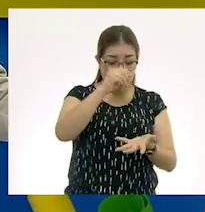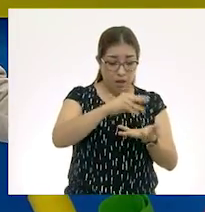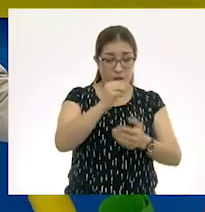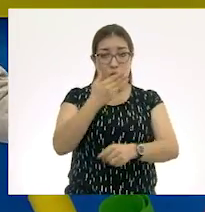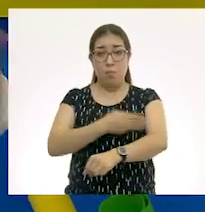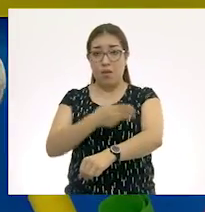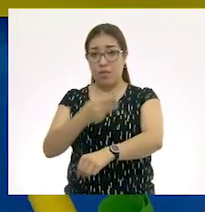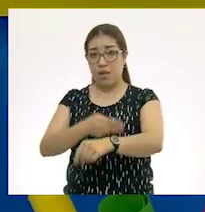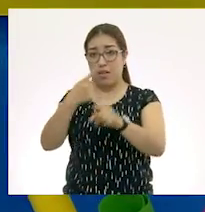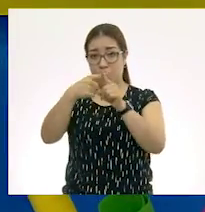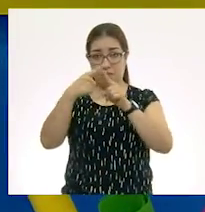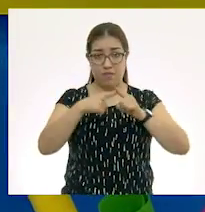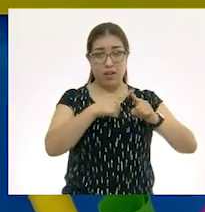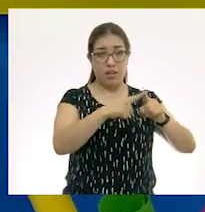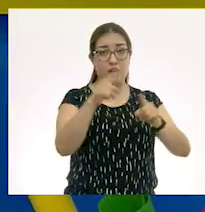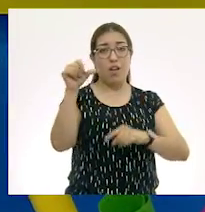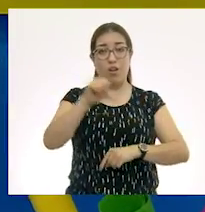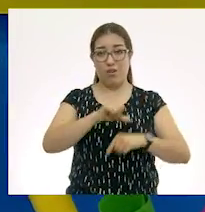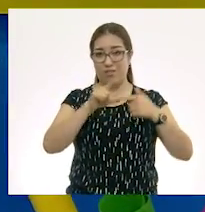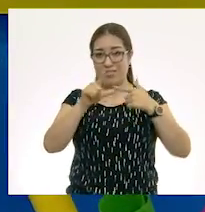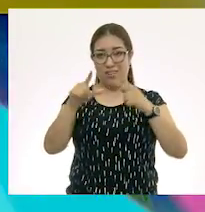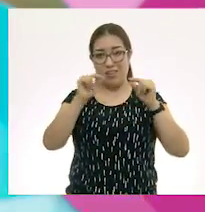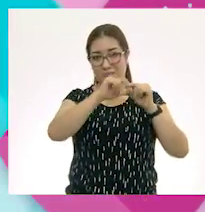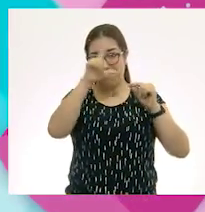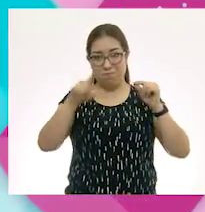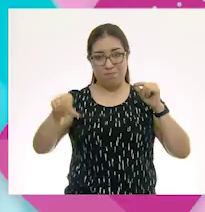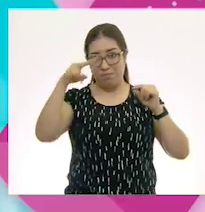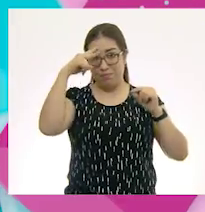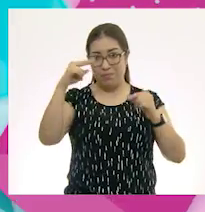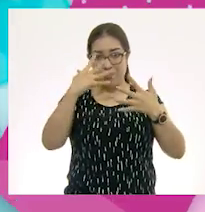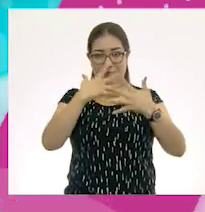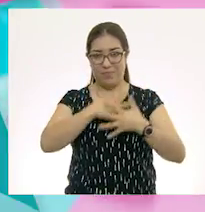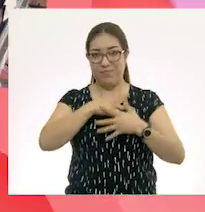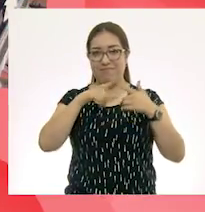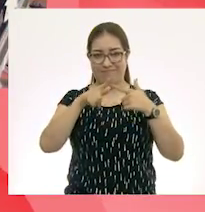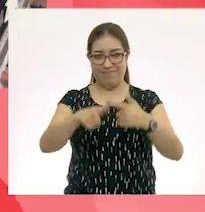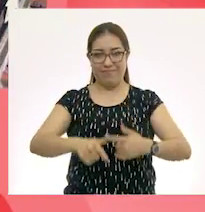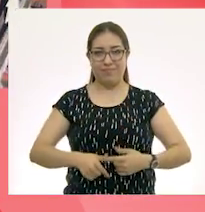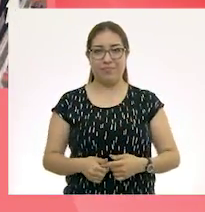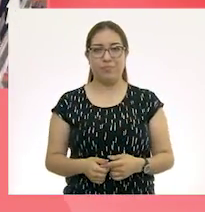Seguimos en Aprendiendo a Amar a México.